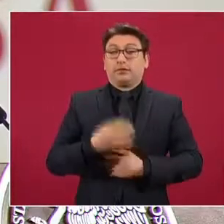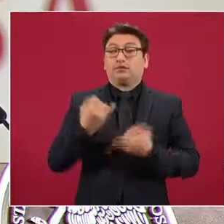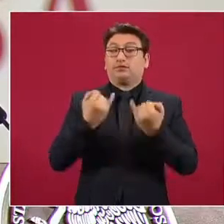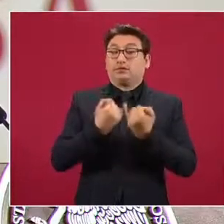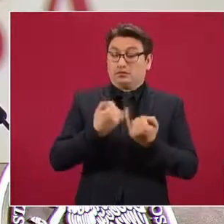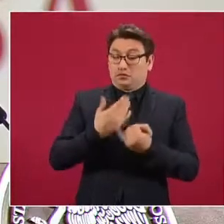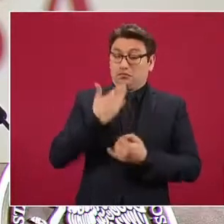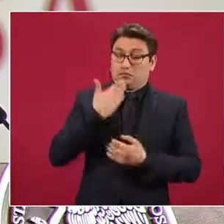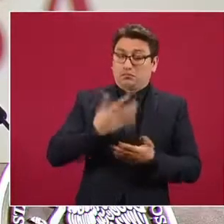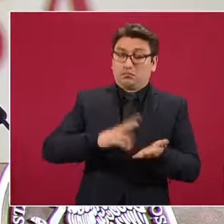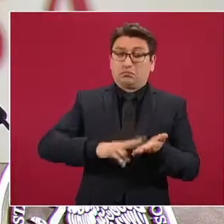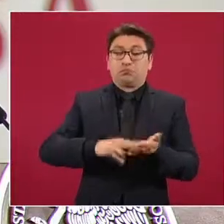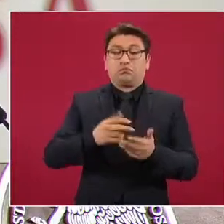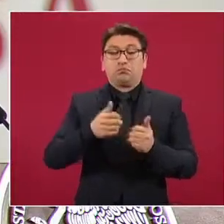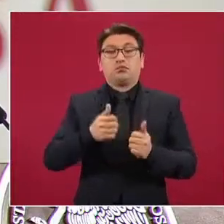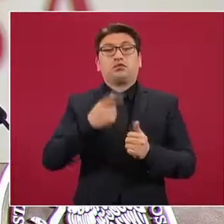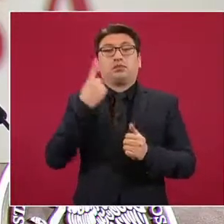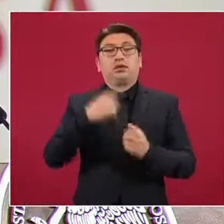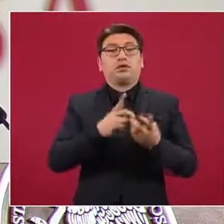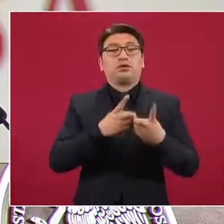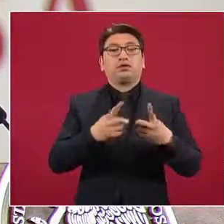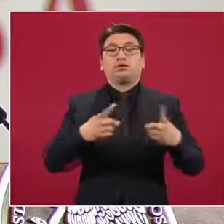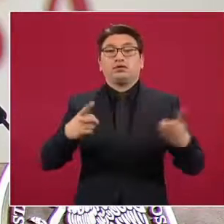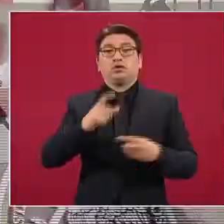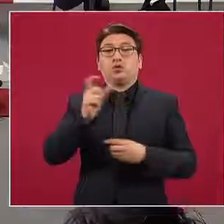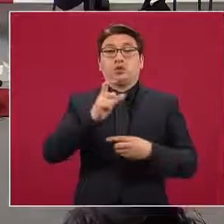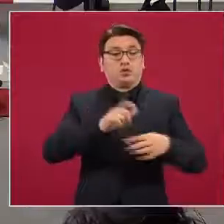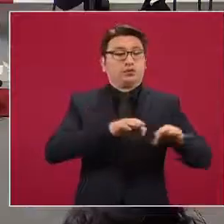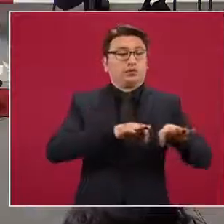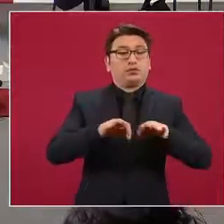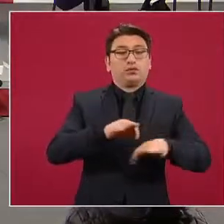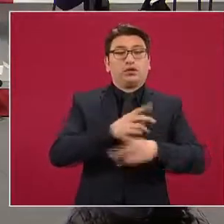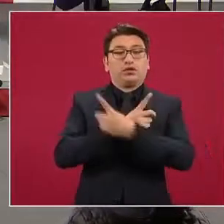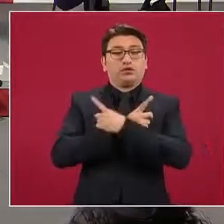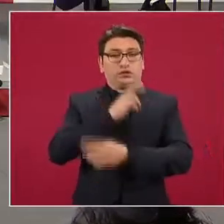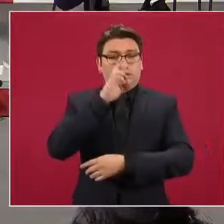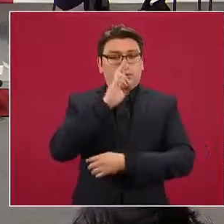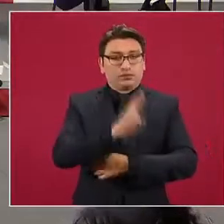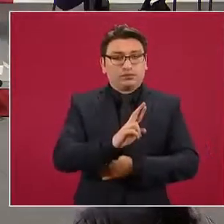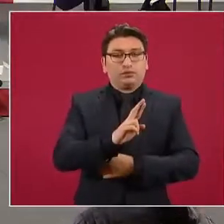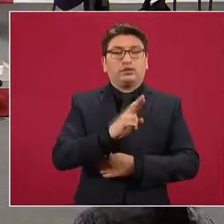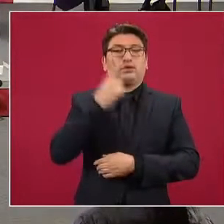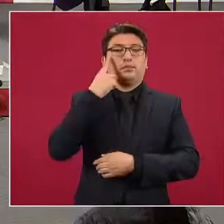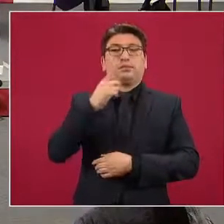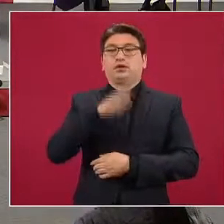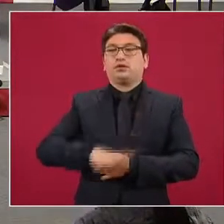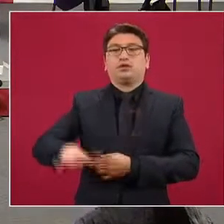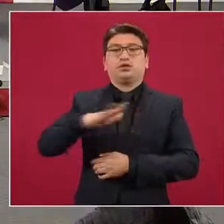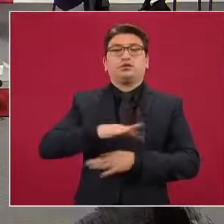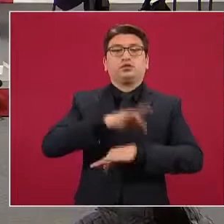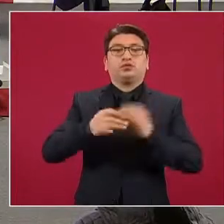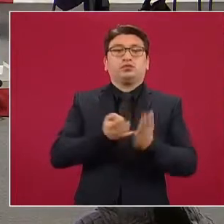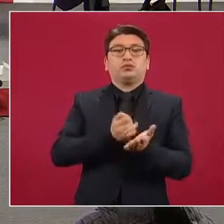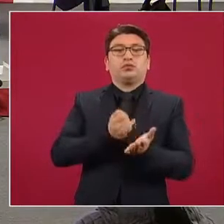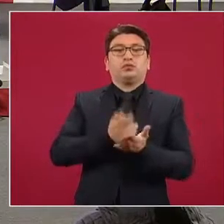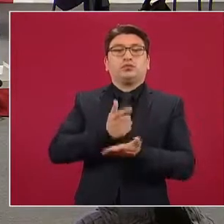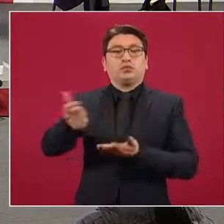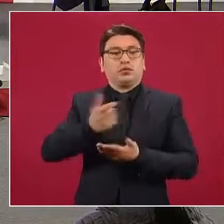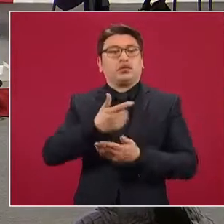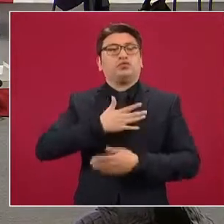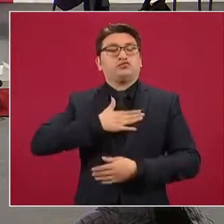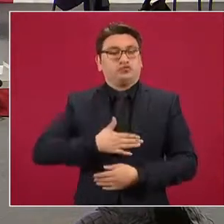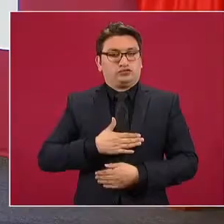y contribuye al desarrollo cuando se crean empleos dignos, que se contribuye al erario con impuestos justos y cuando